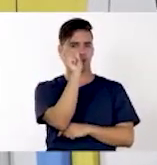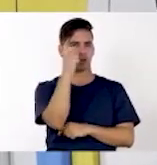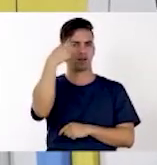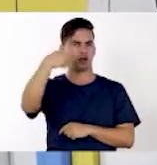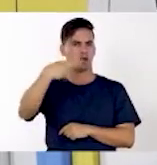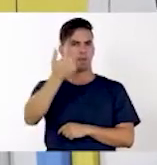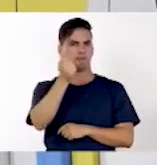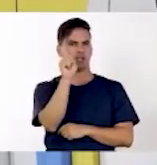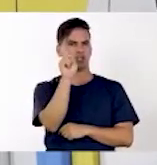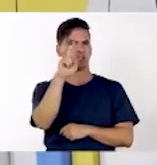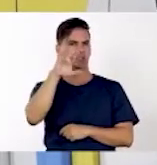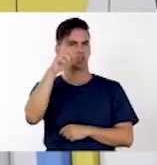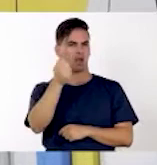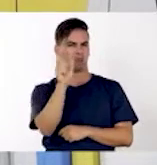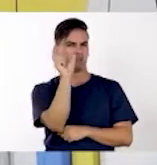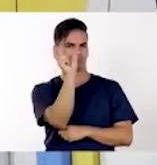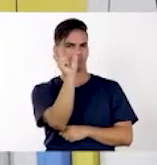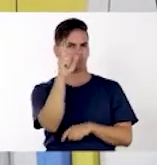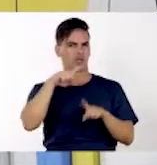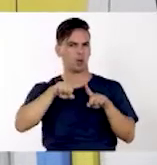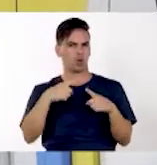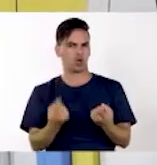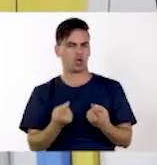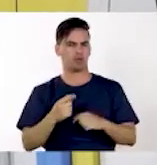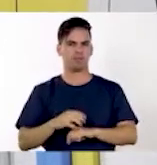Cuando es imprescindible usar la mayúscula.